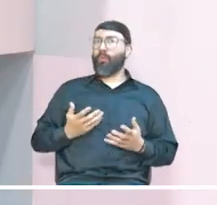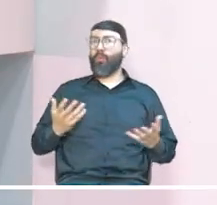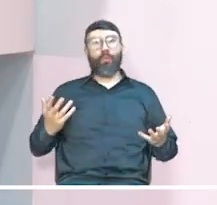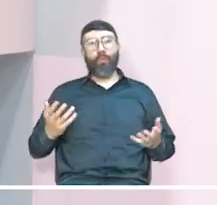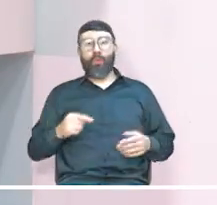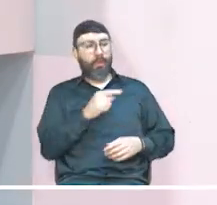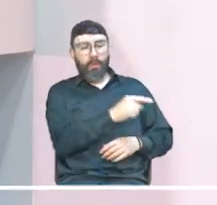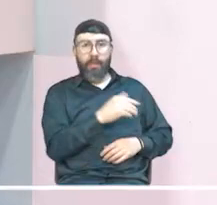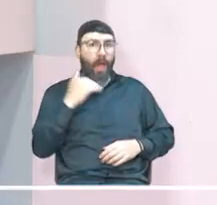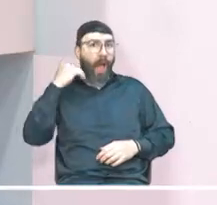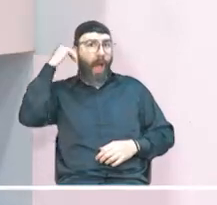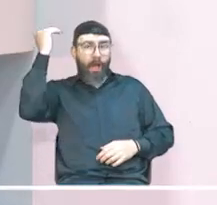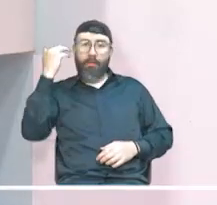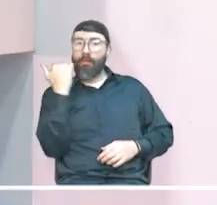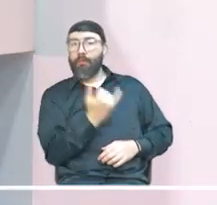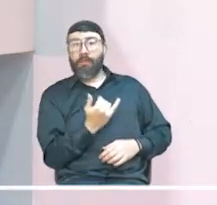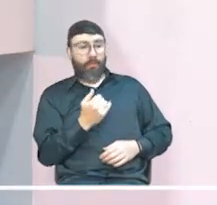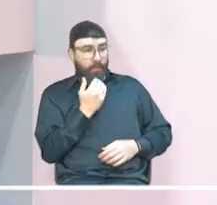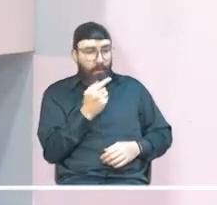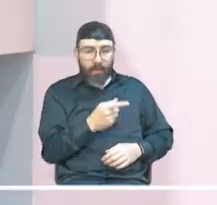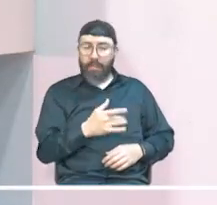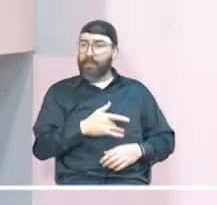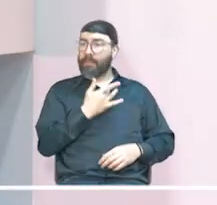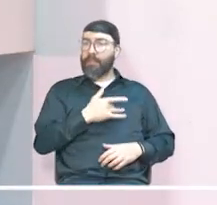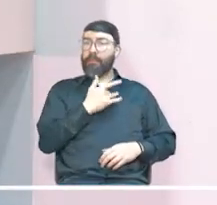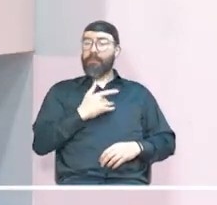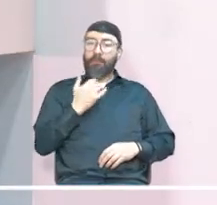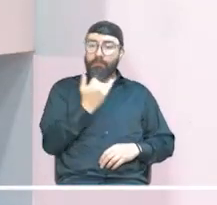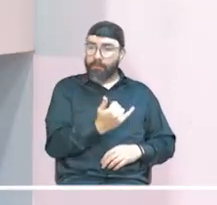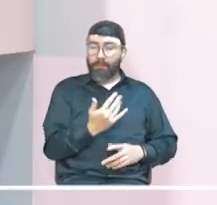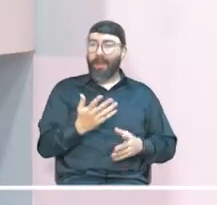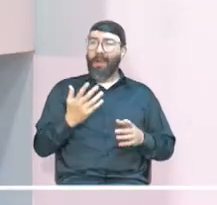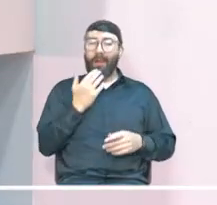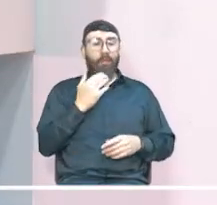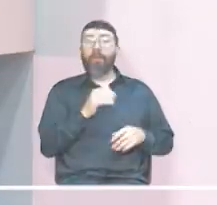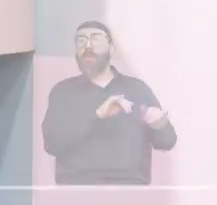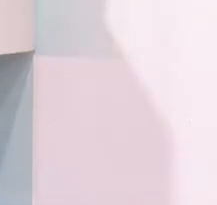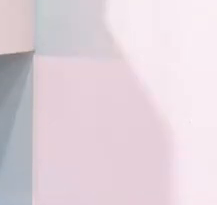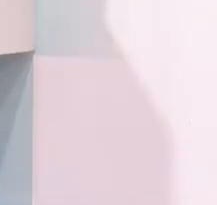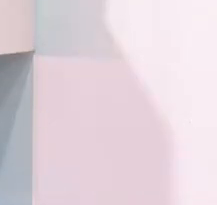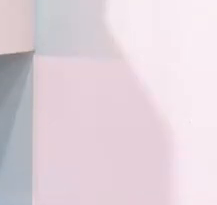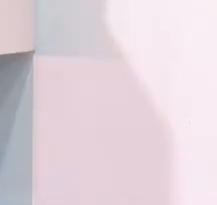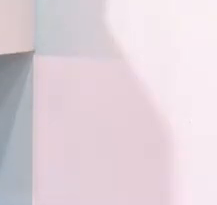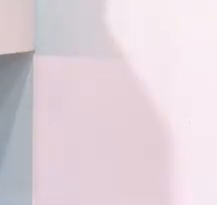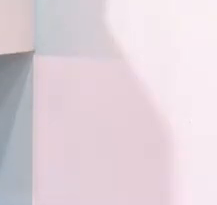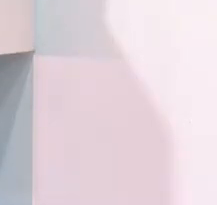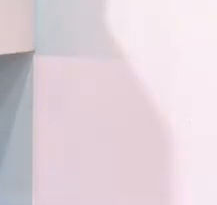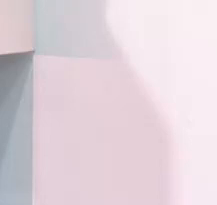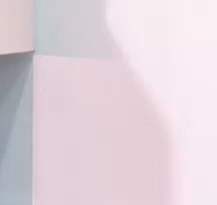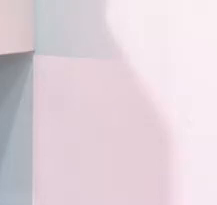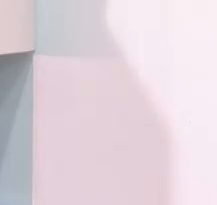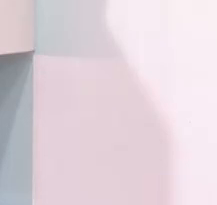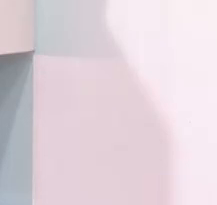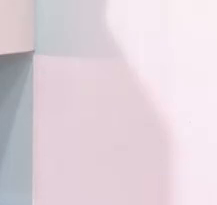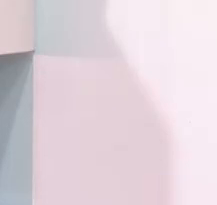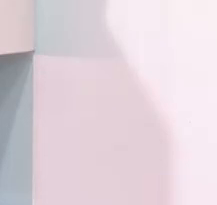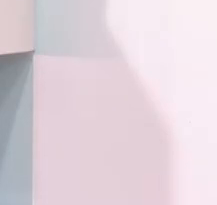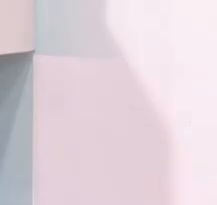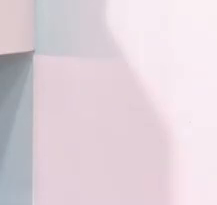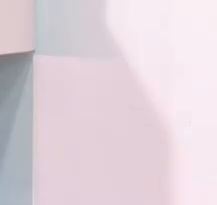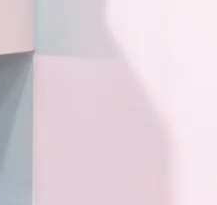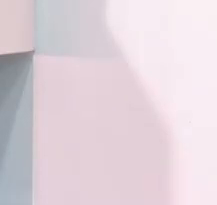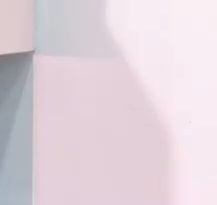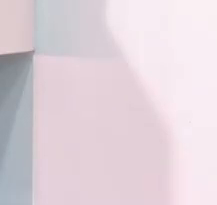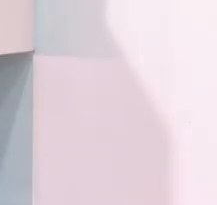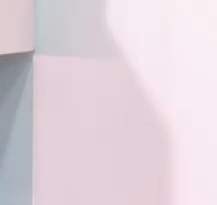adulto y no vaya a tener esa sensación de que quiero renunciar siempre a un trabajo, que es un poquito típico de los millennials, es que no persistes mucho en algo, y